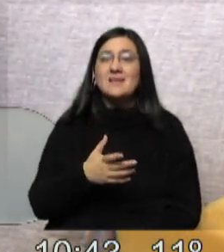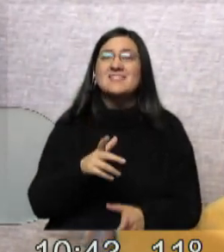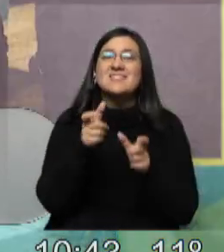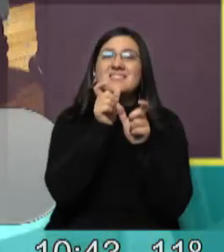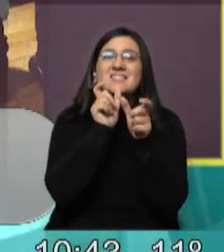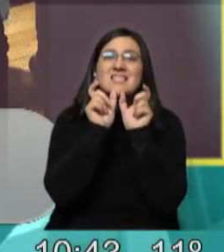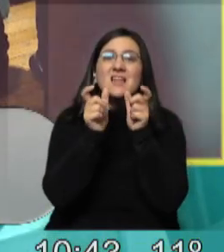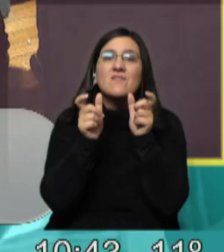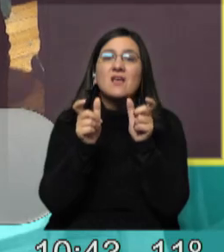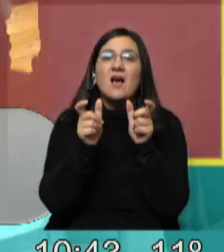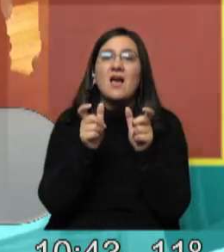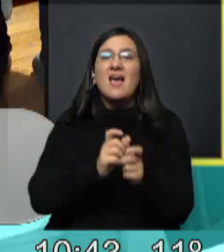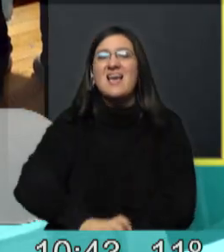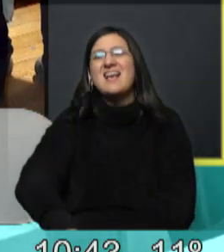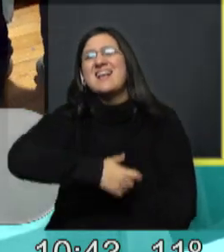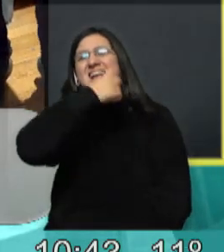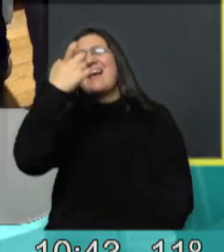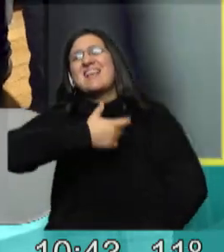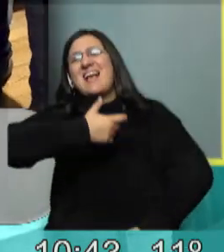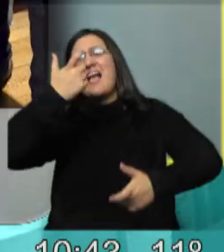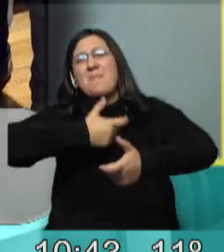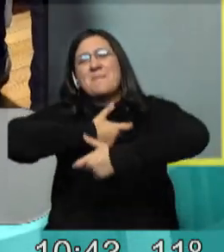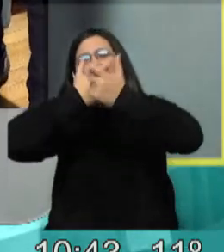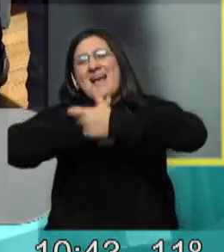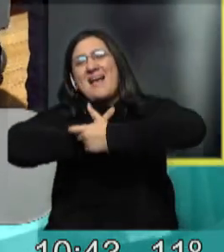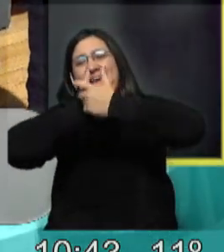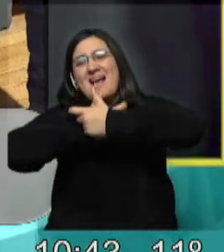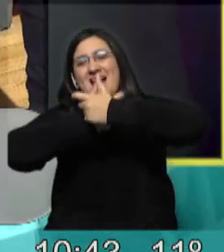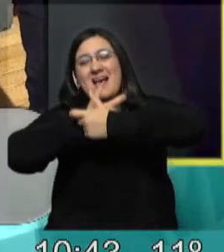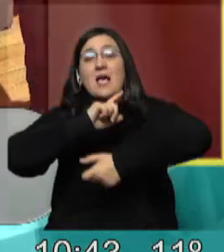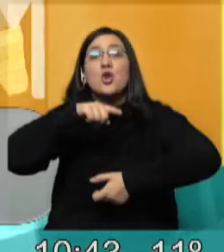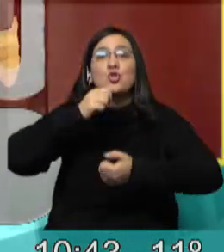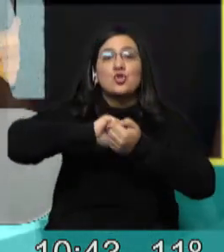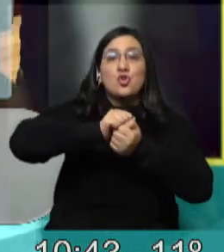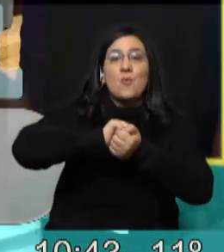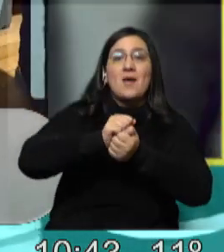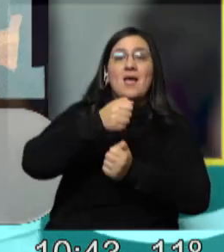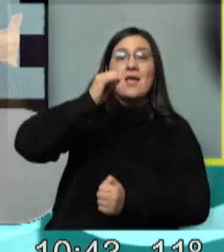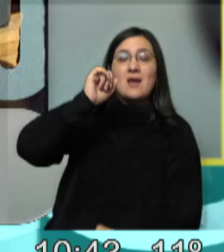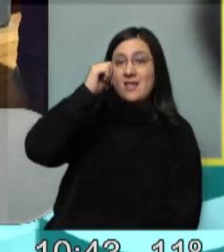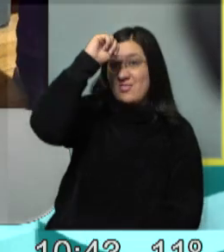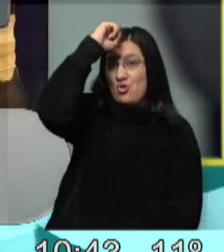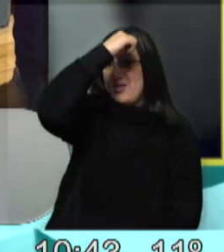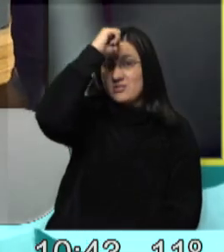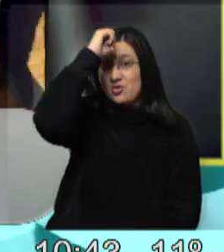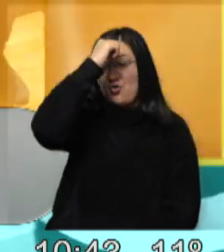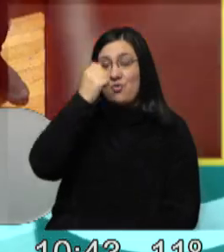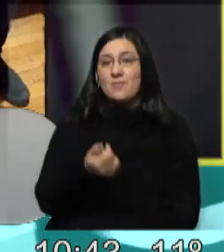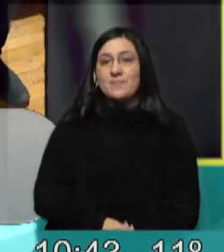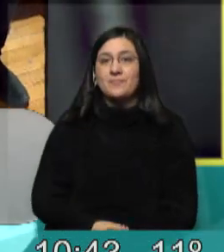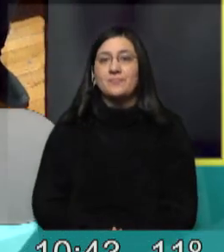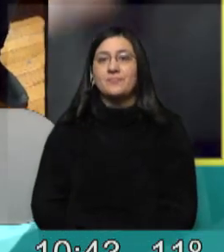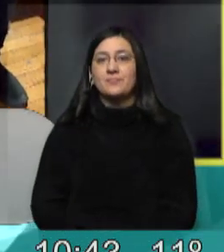en indonesio. Cómprense un diccionario de indonesio. Tenemos a Dios que sabe todo. Dios, a ver, que busque,